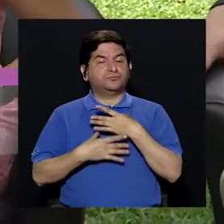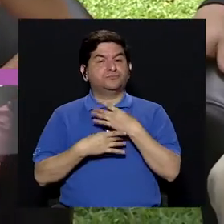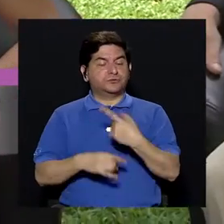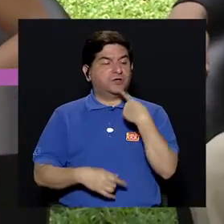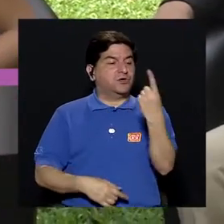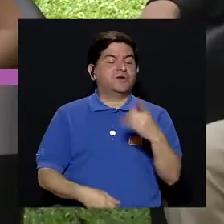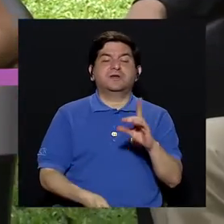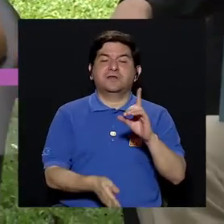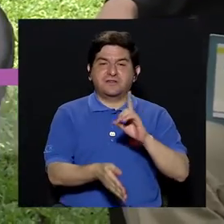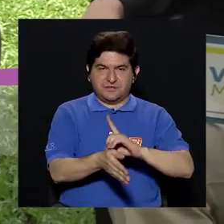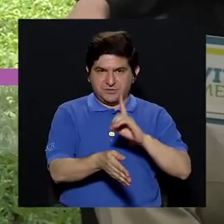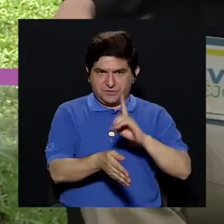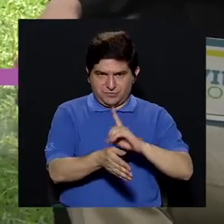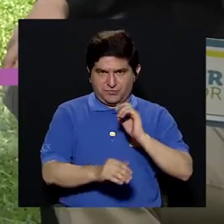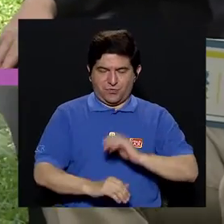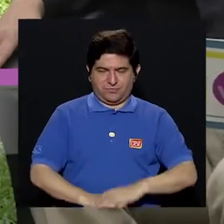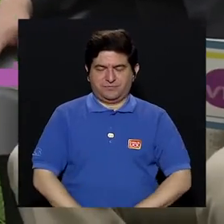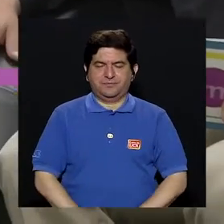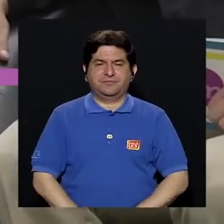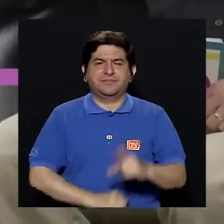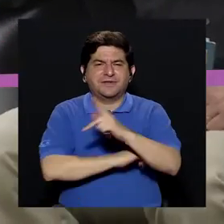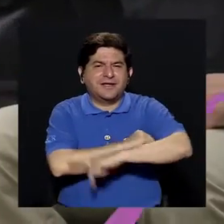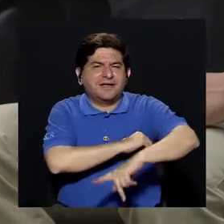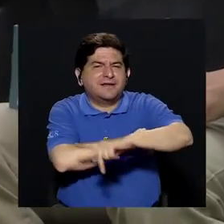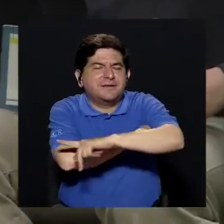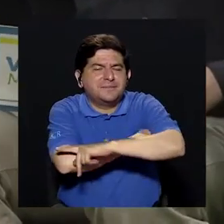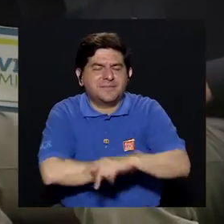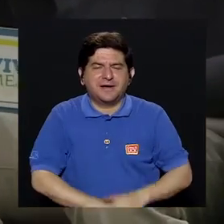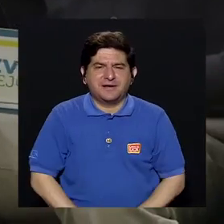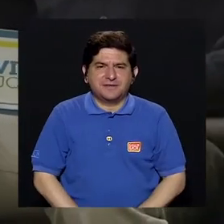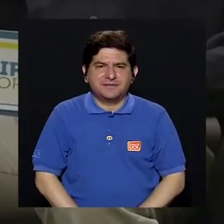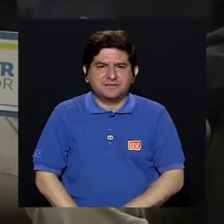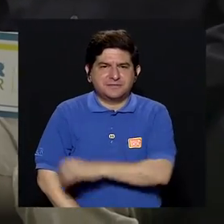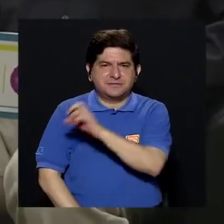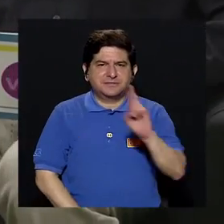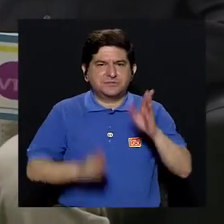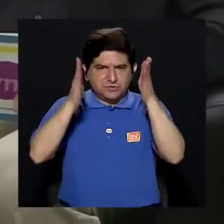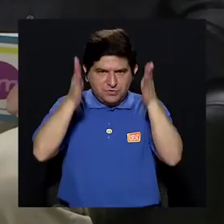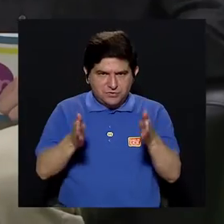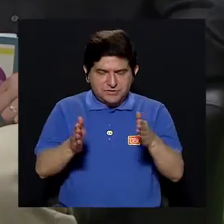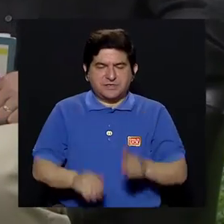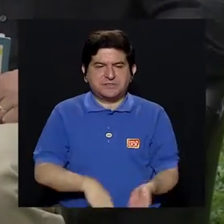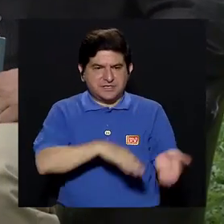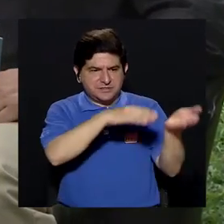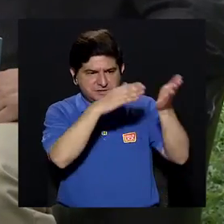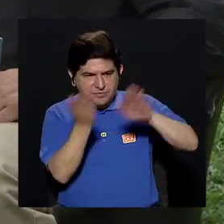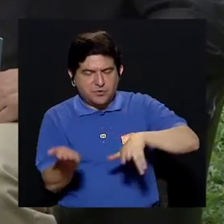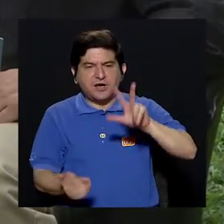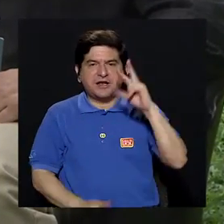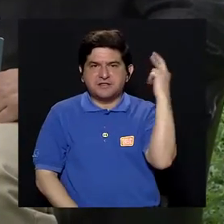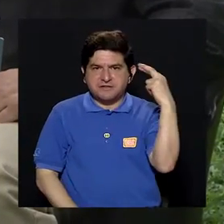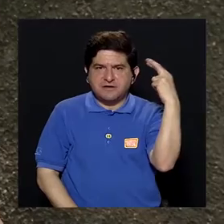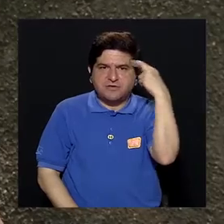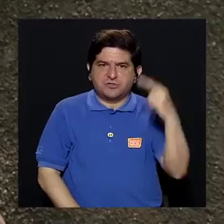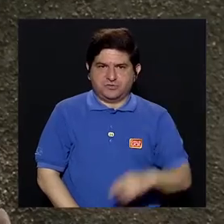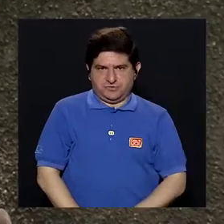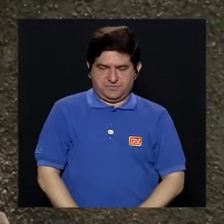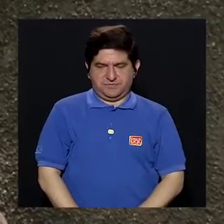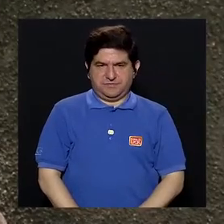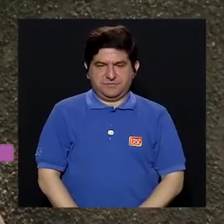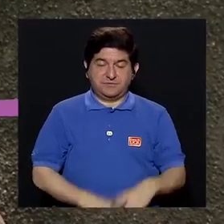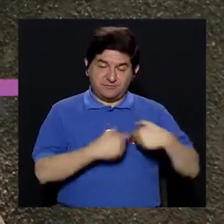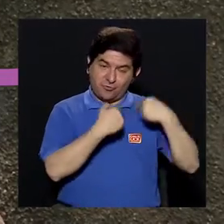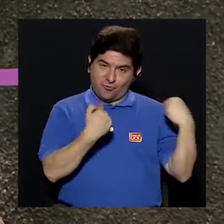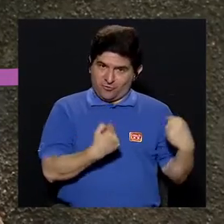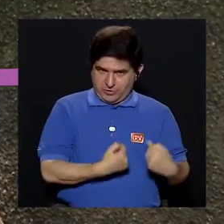que menciona el doctor, porque en nuestro país, los costarricenses, nos estamos muriendo de tres causas: de las